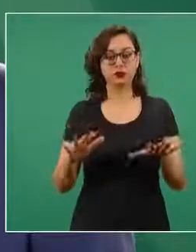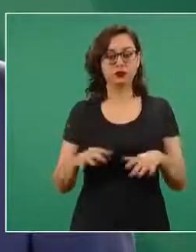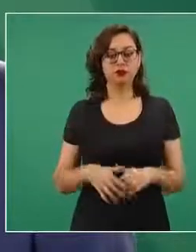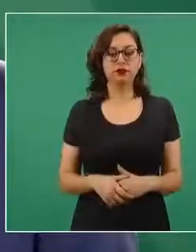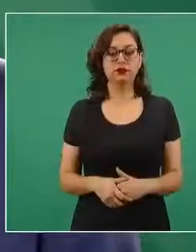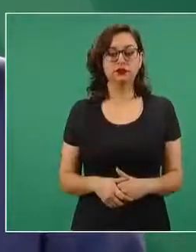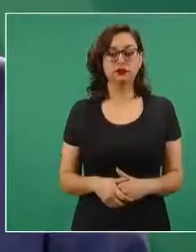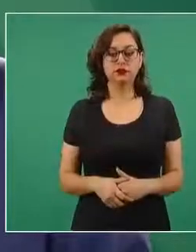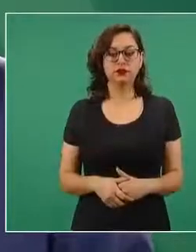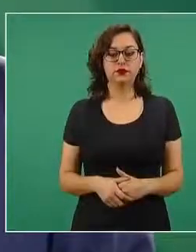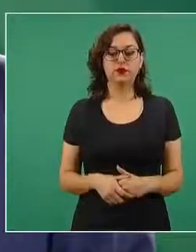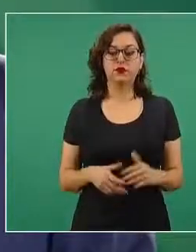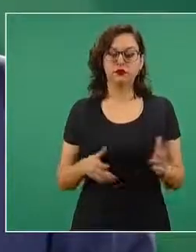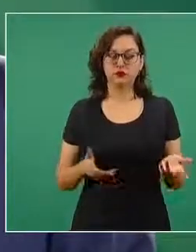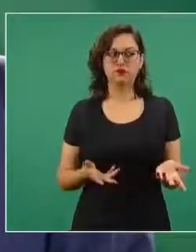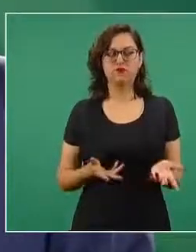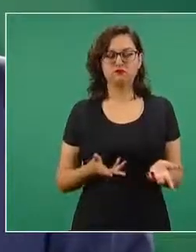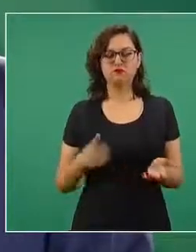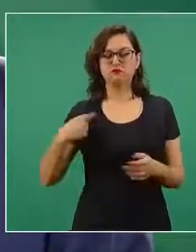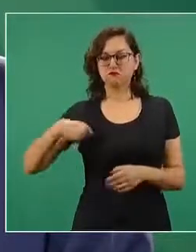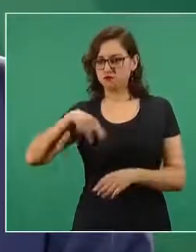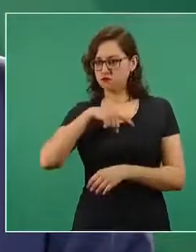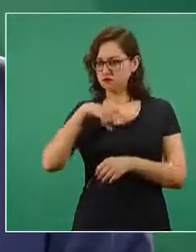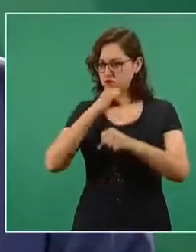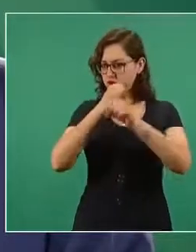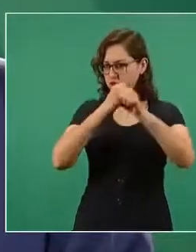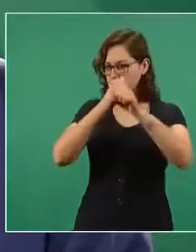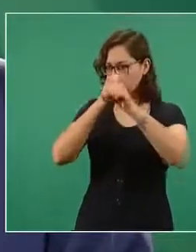pues se tiene que investigar.